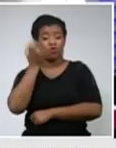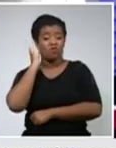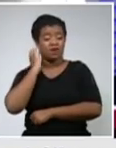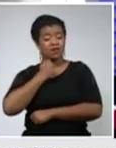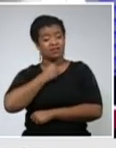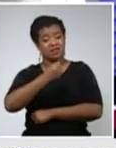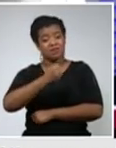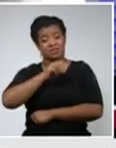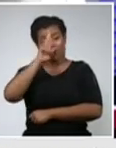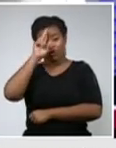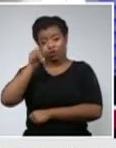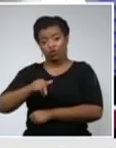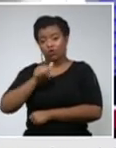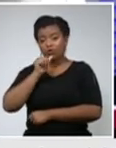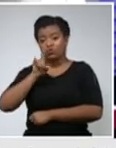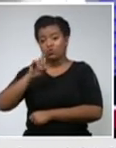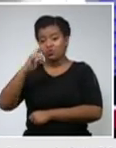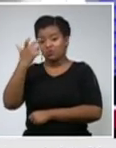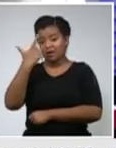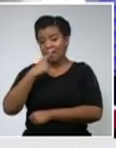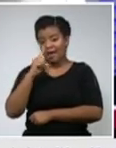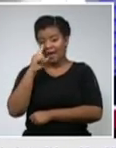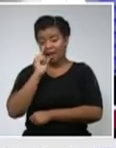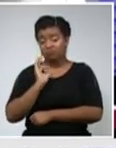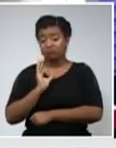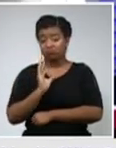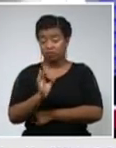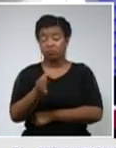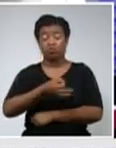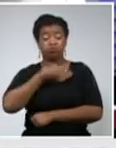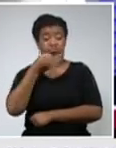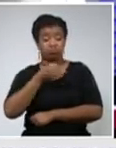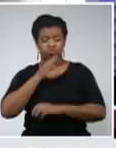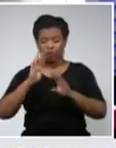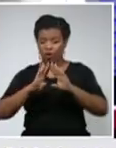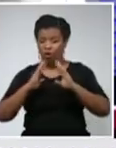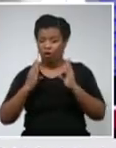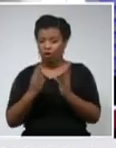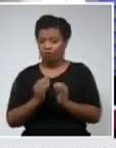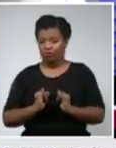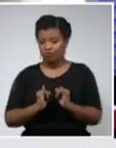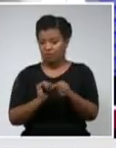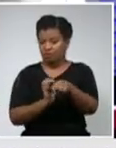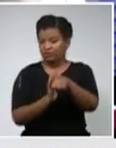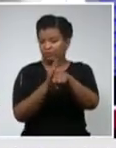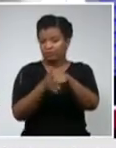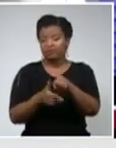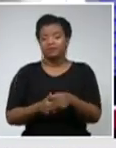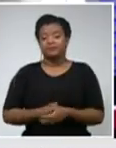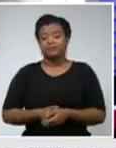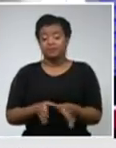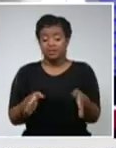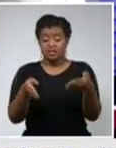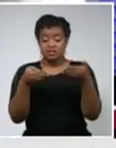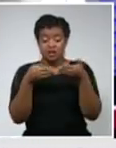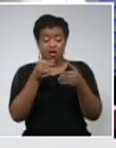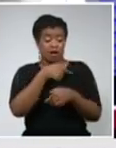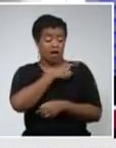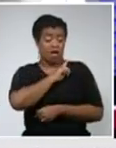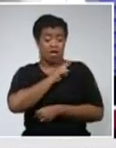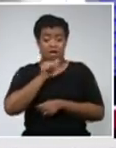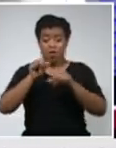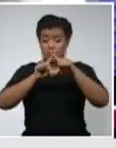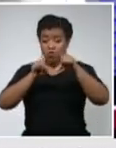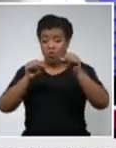doctor Francisco Durán García, director nacional de epidemiología del Ministerio de Salud Pública. Al cierre del día de ayer, La Nación